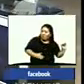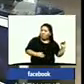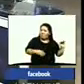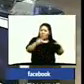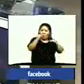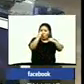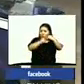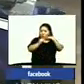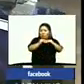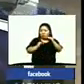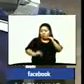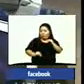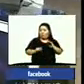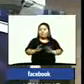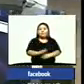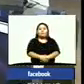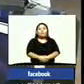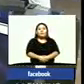matrimonio.